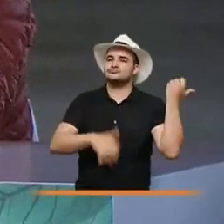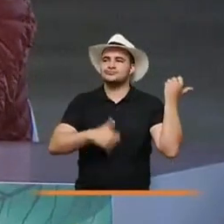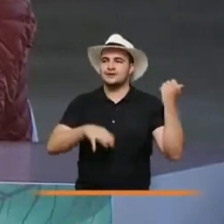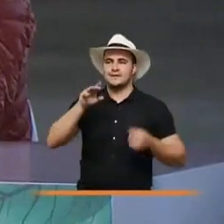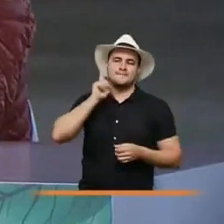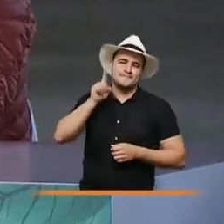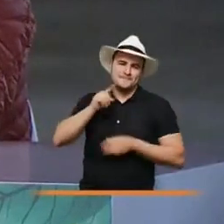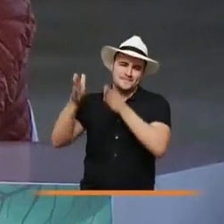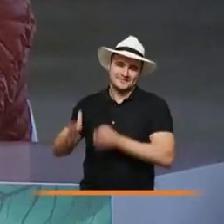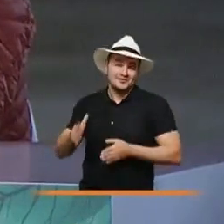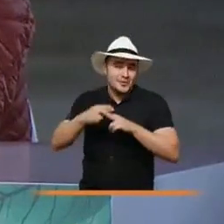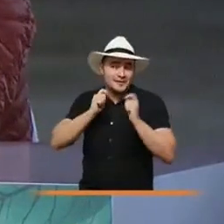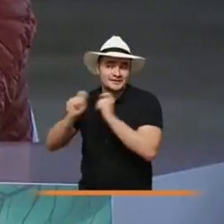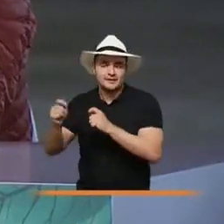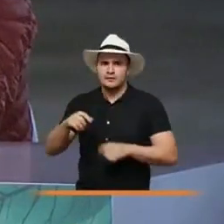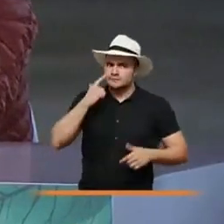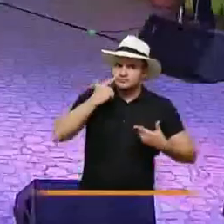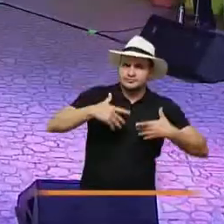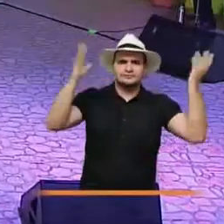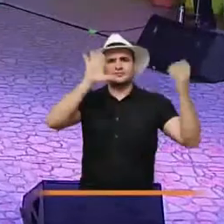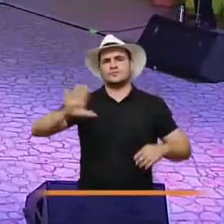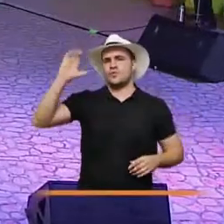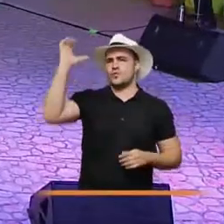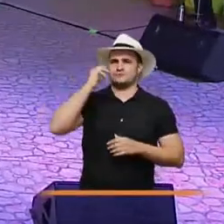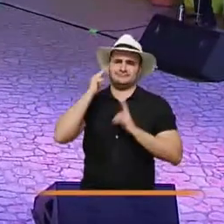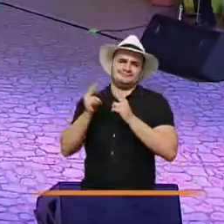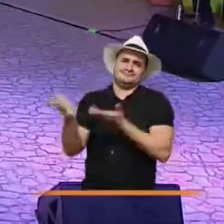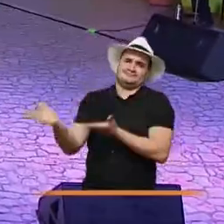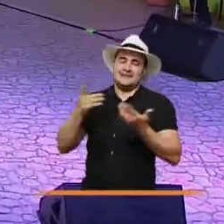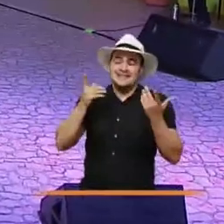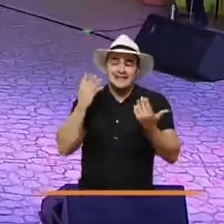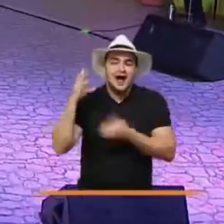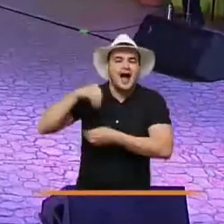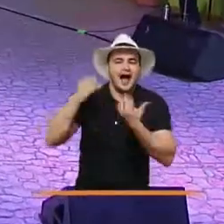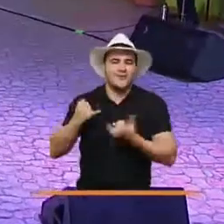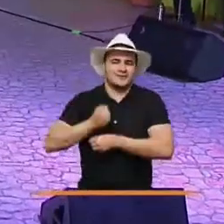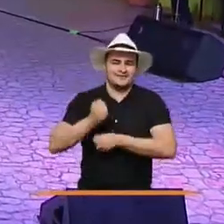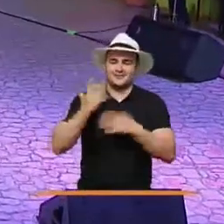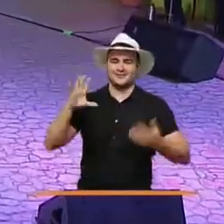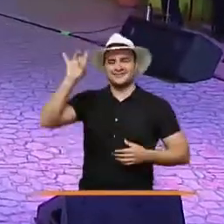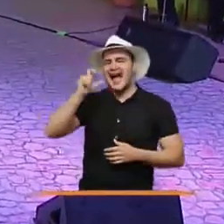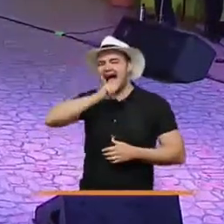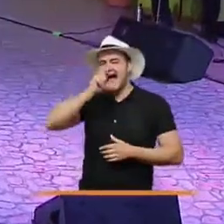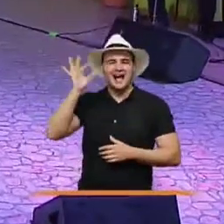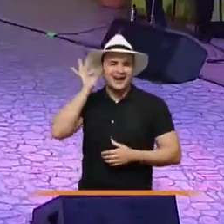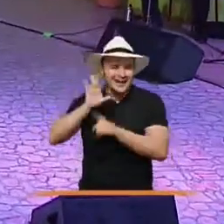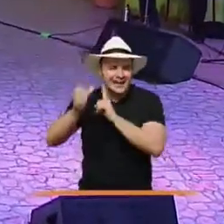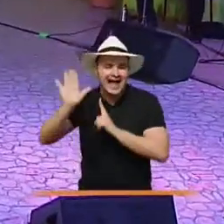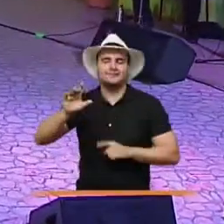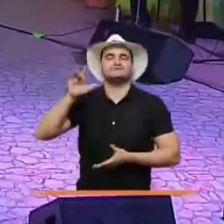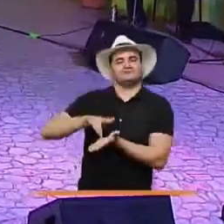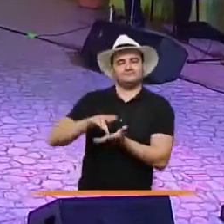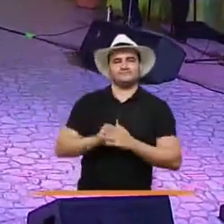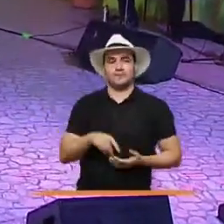los humoristas más reconocidos del país y además hace parte del elenco de 'sábados felices' también nos acompaña